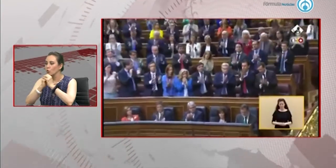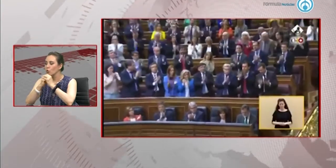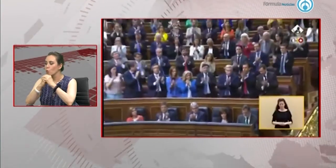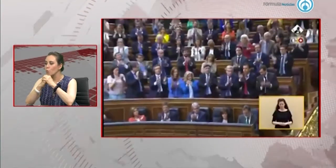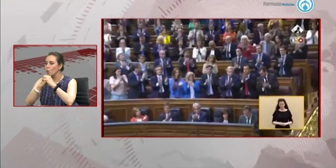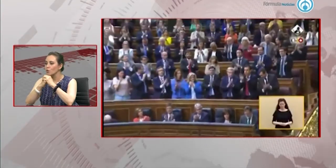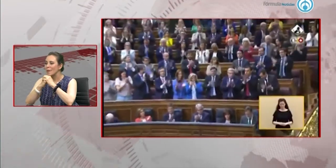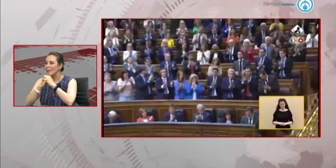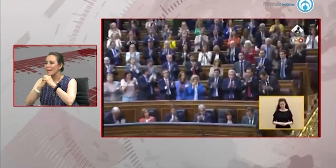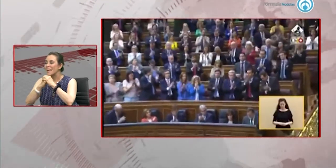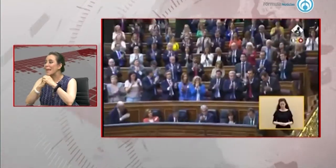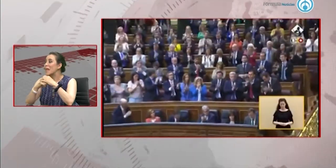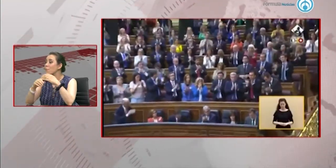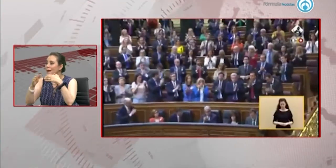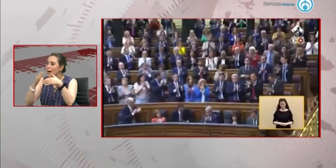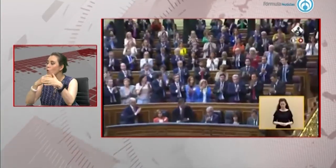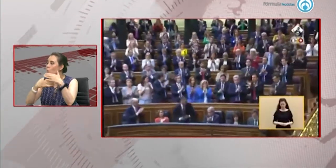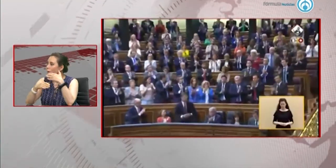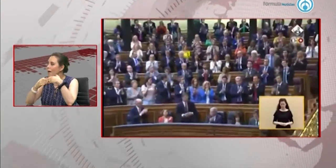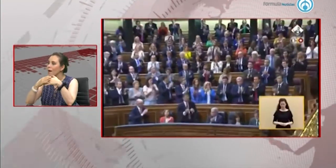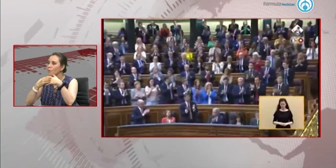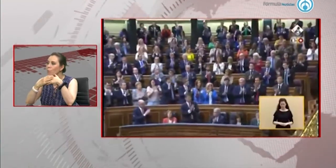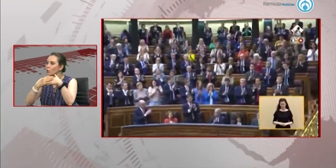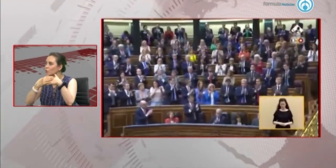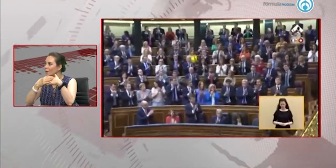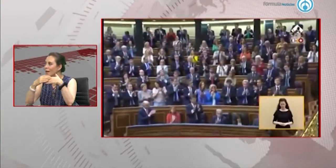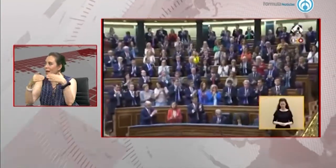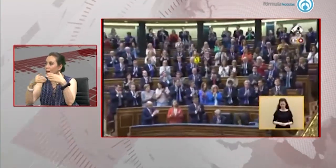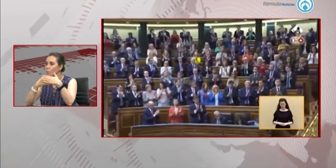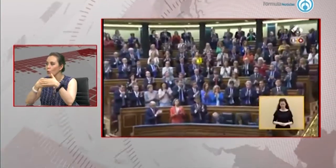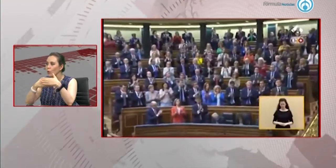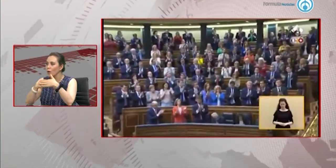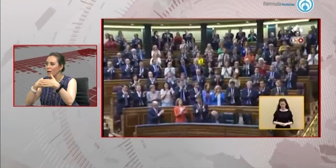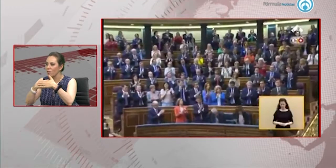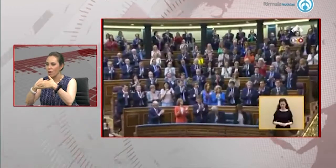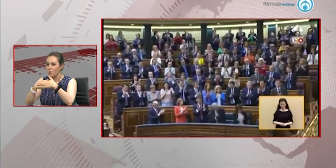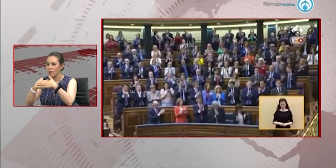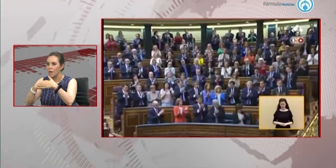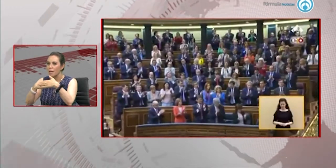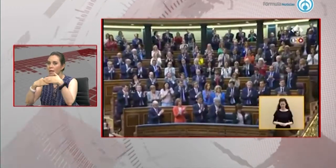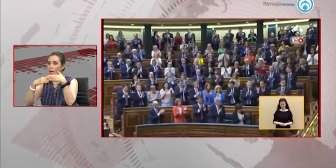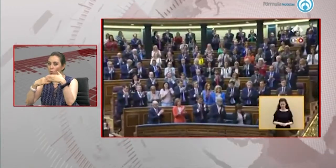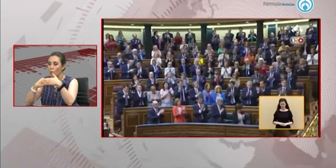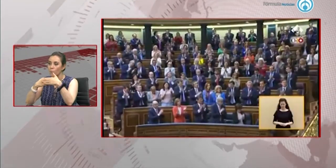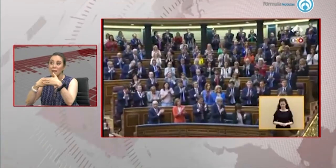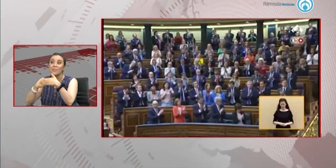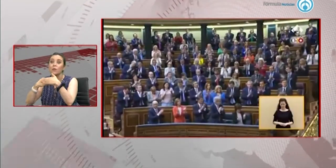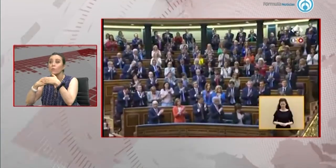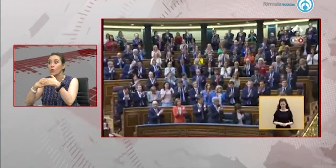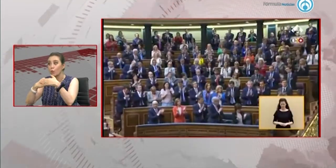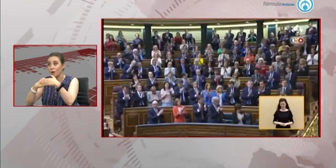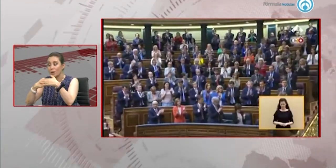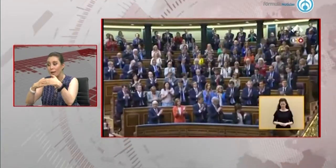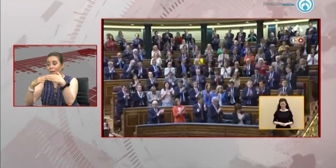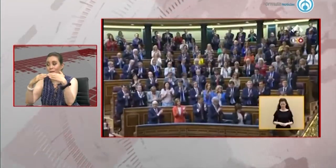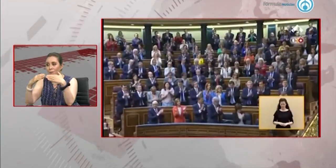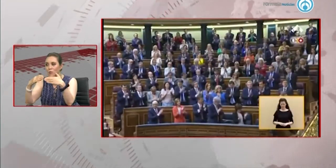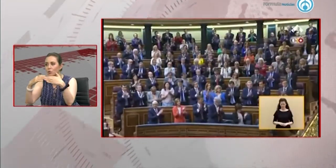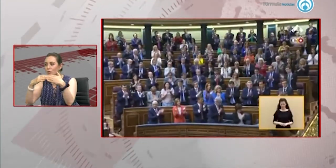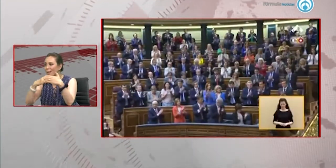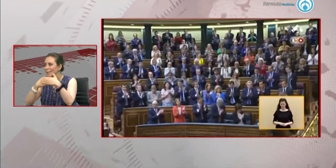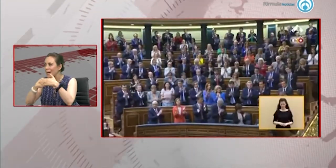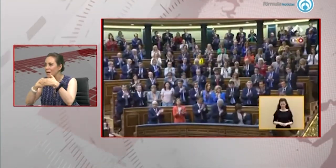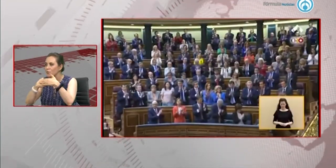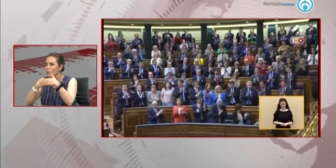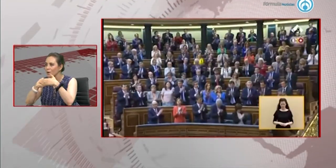Con los grupos Que le van a cobrar A la postre El apoyo que le dieron Y el cobro va a ser Muy fuerte Entre